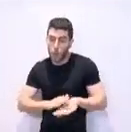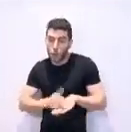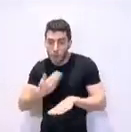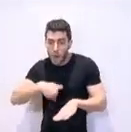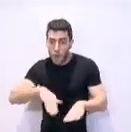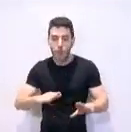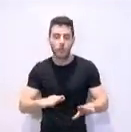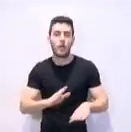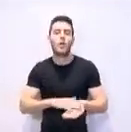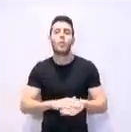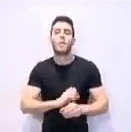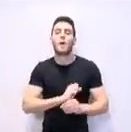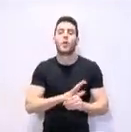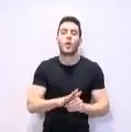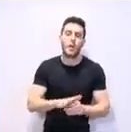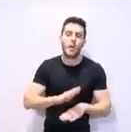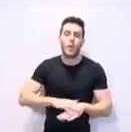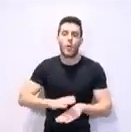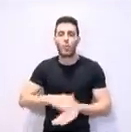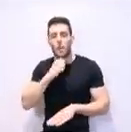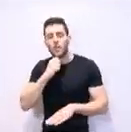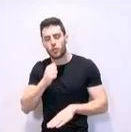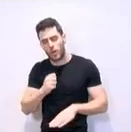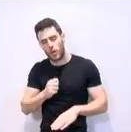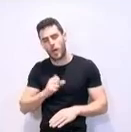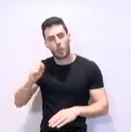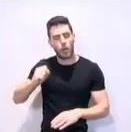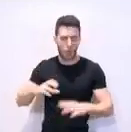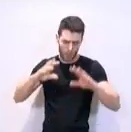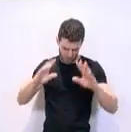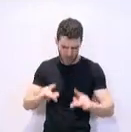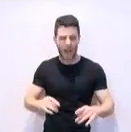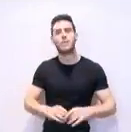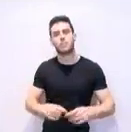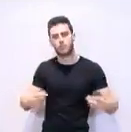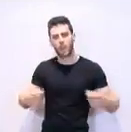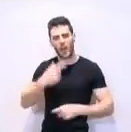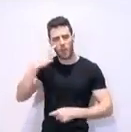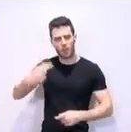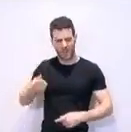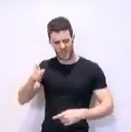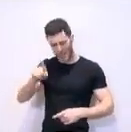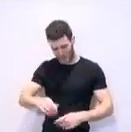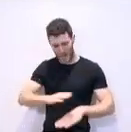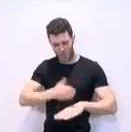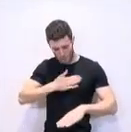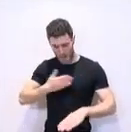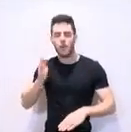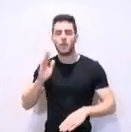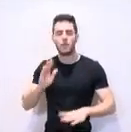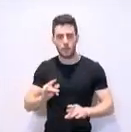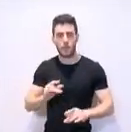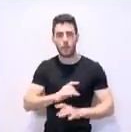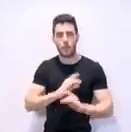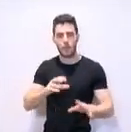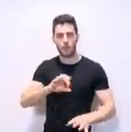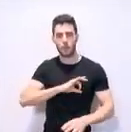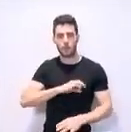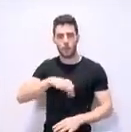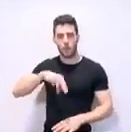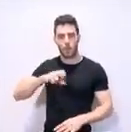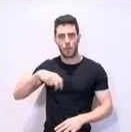la guerra, la pandemia, todo. Venga, muy bien, tendremos oportunidad de debatir. Lo digo porque como al señor Mena le parece un